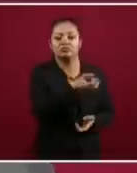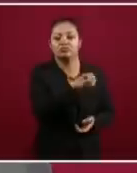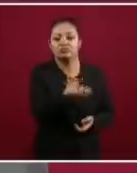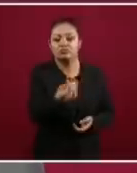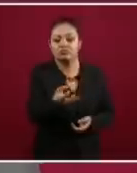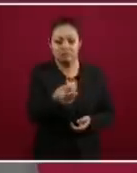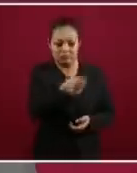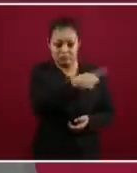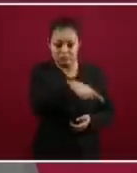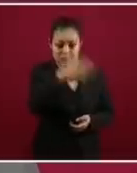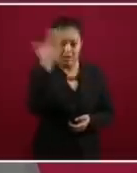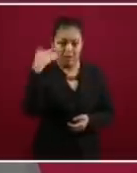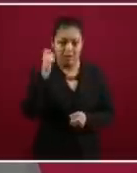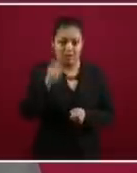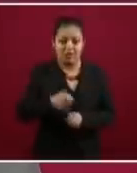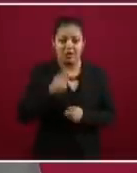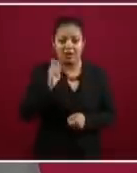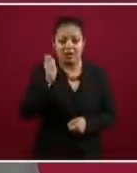campesinas